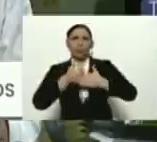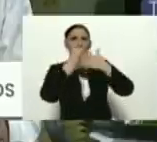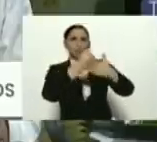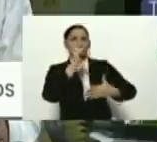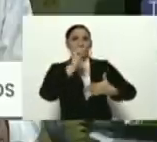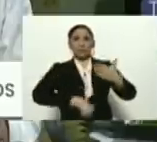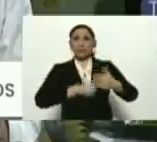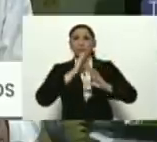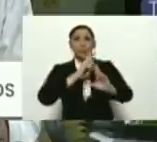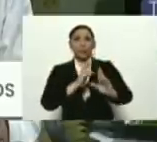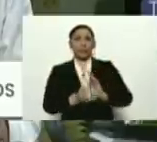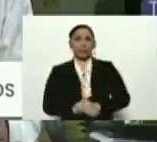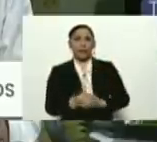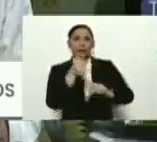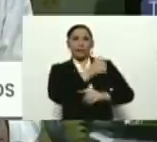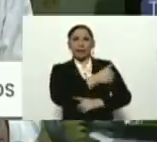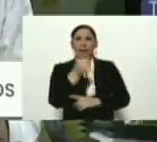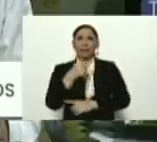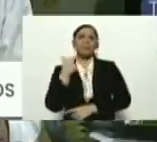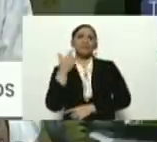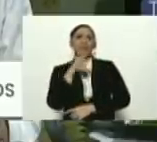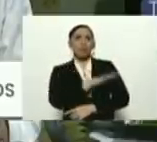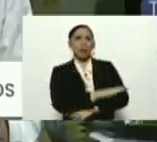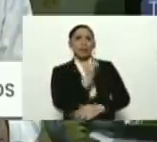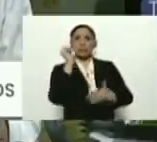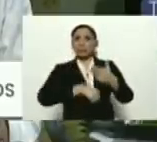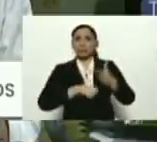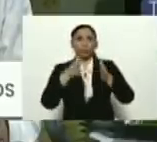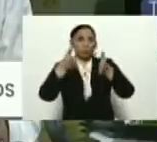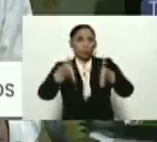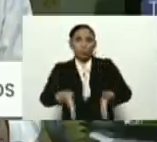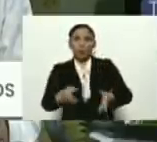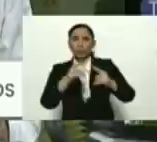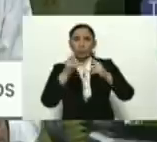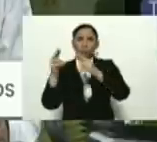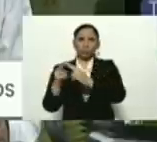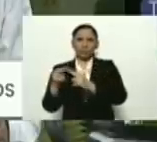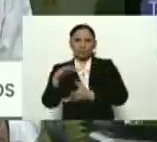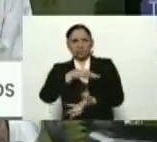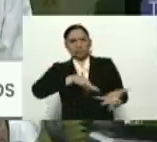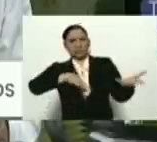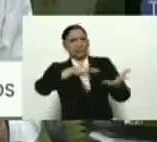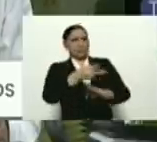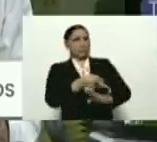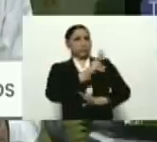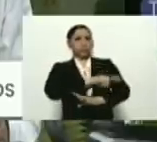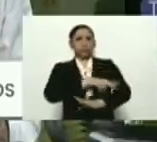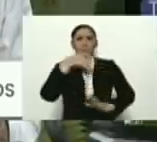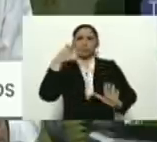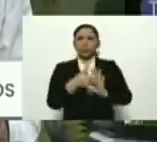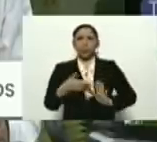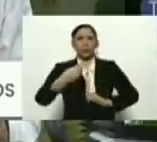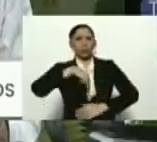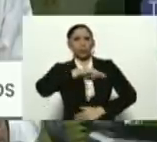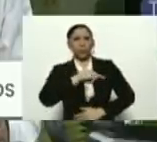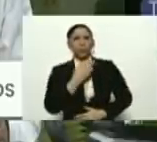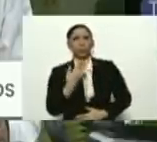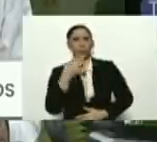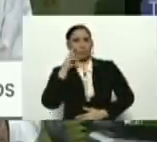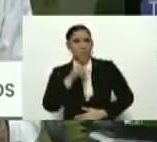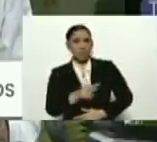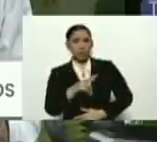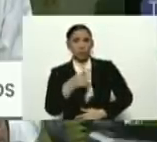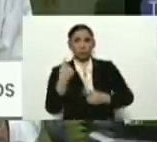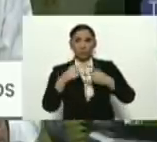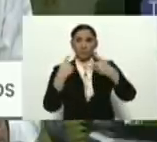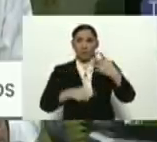respuesta, cada muerto sin tumba conocida, tragedias todas sobre las que hemos sabido a través de los más diversos